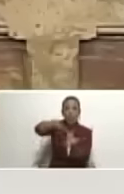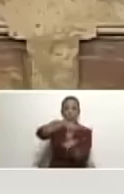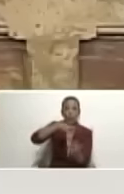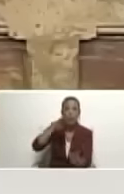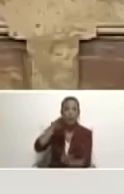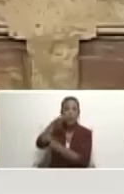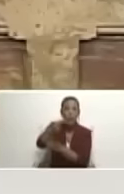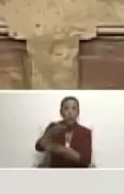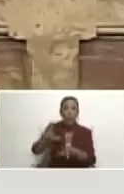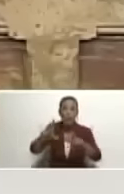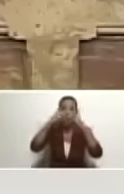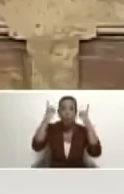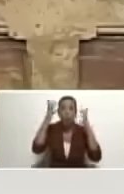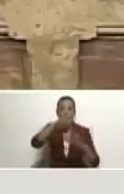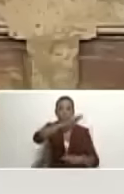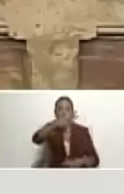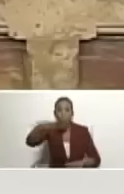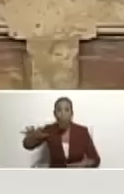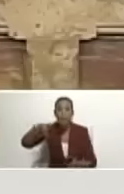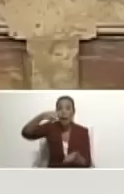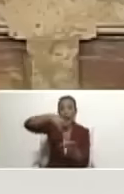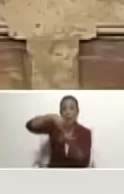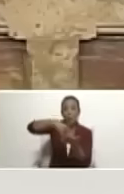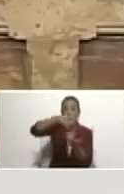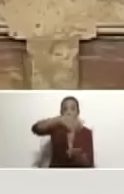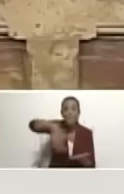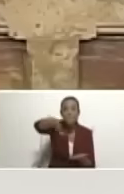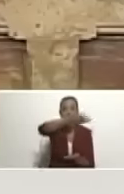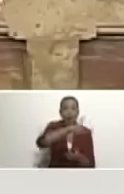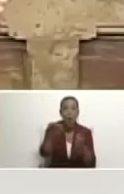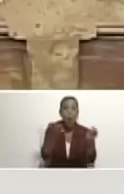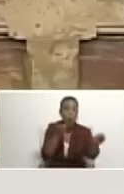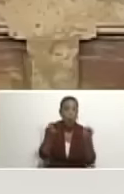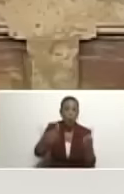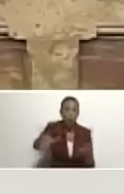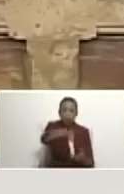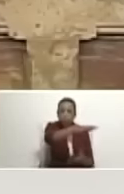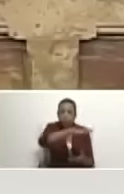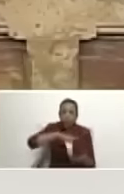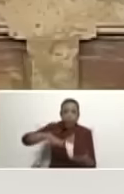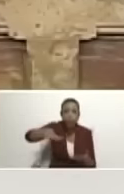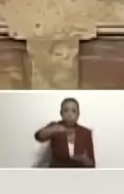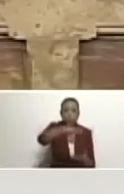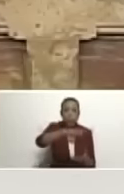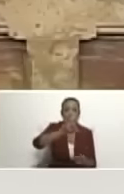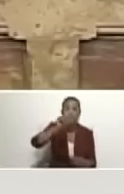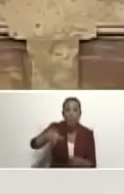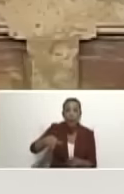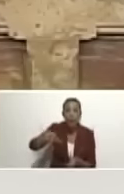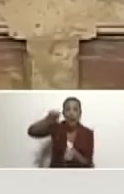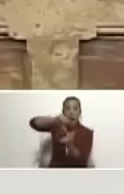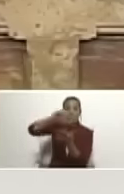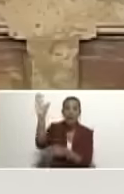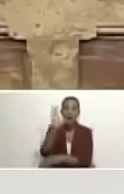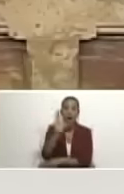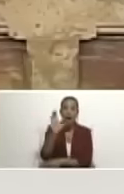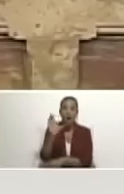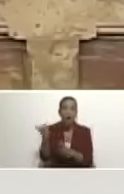entrar por lo que hoy es el estado Carabobo y controlar toda esa zona, y la capital